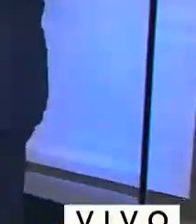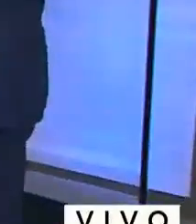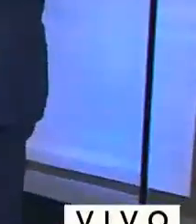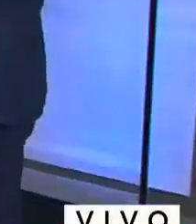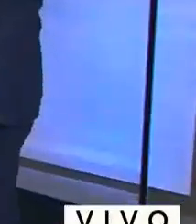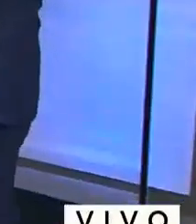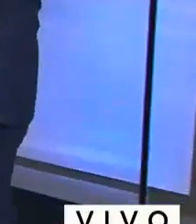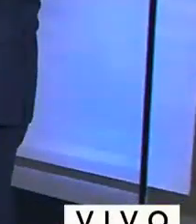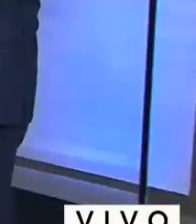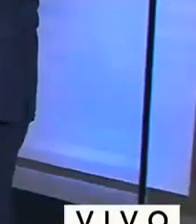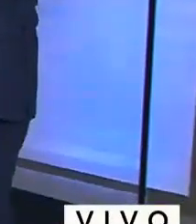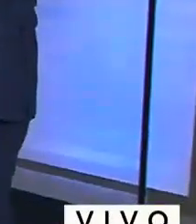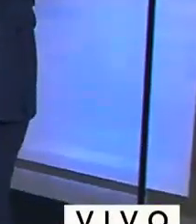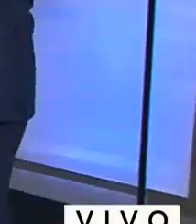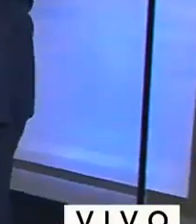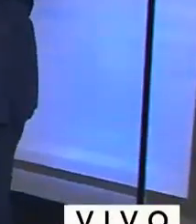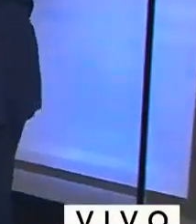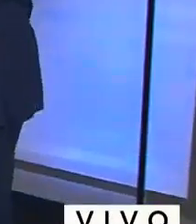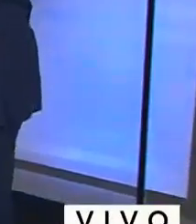¿Quién es el fantasma de la democracia cristiana?